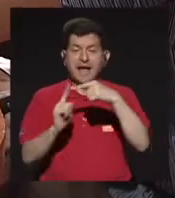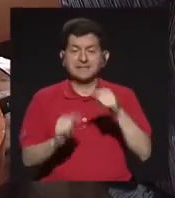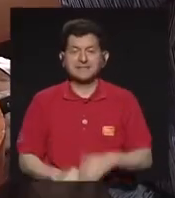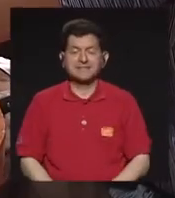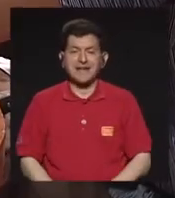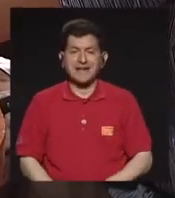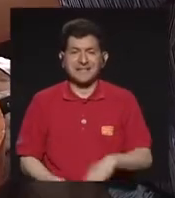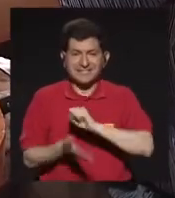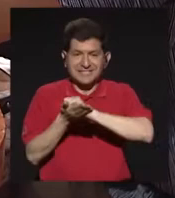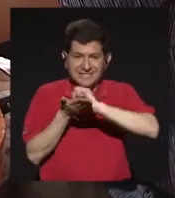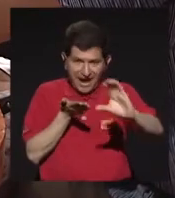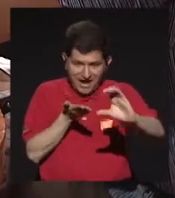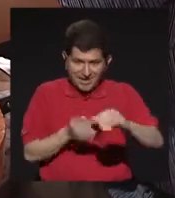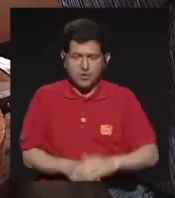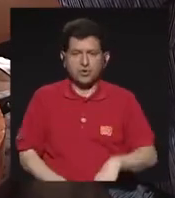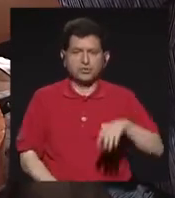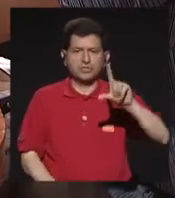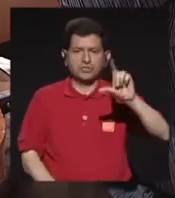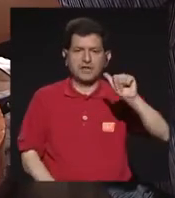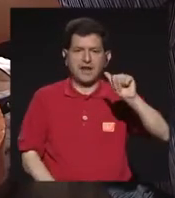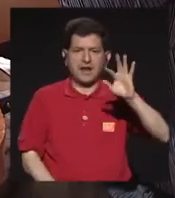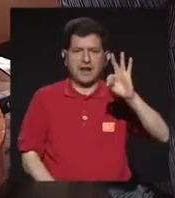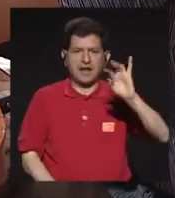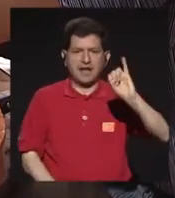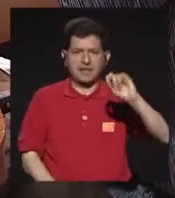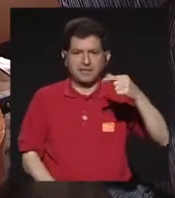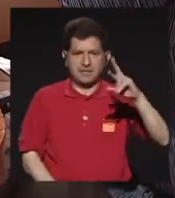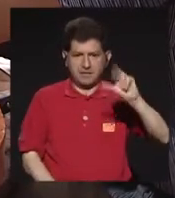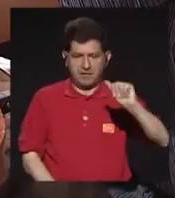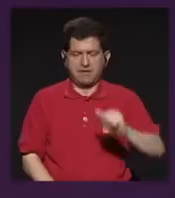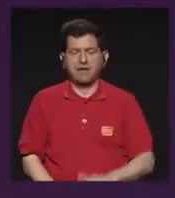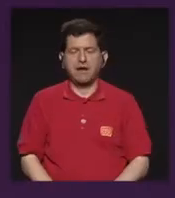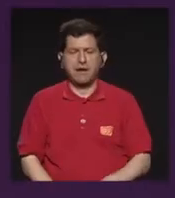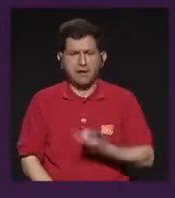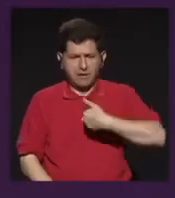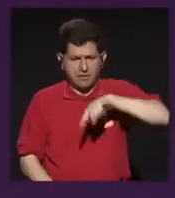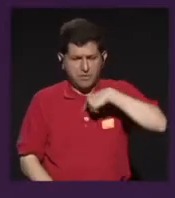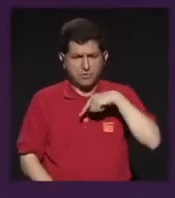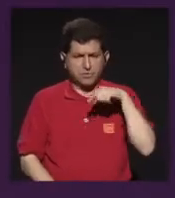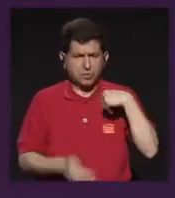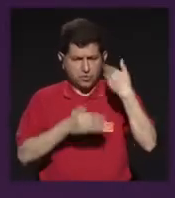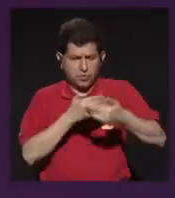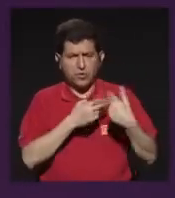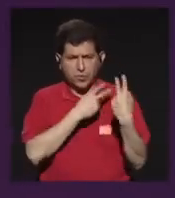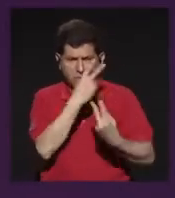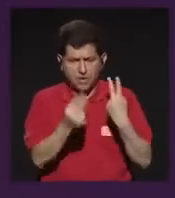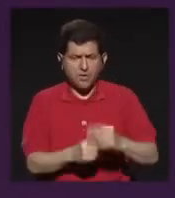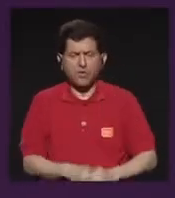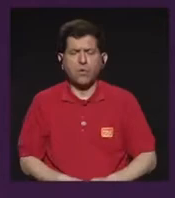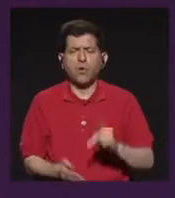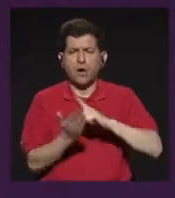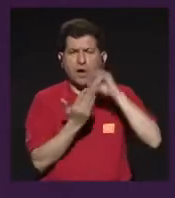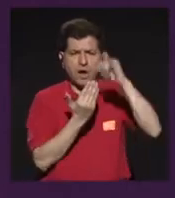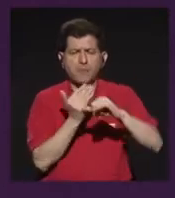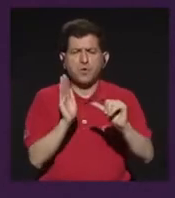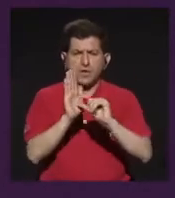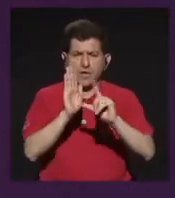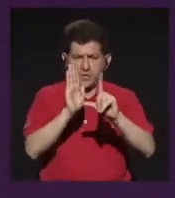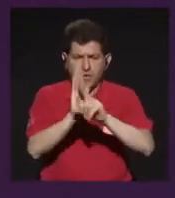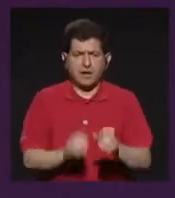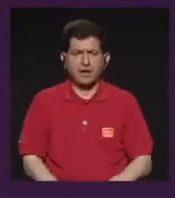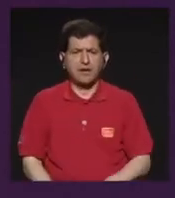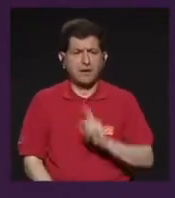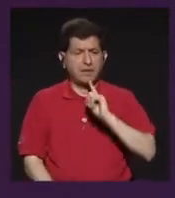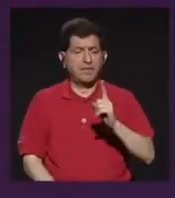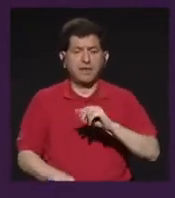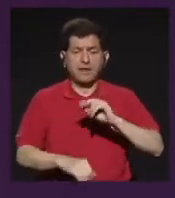Carlos. Entonces, a partir de esa visita presentamos un proyecto en la Asamblea Legislativa para que se declarara